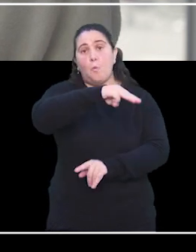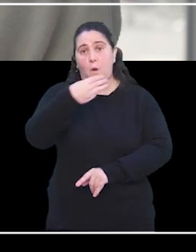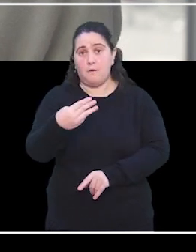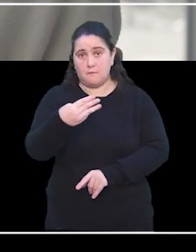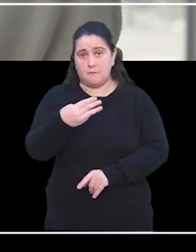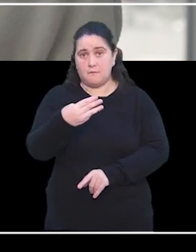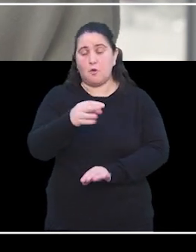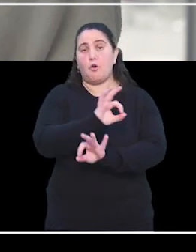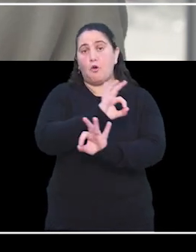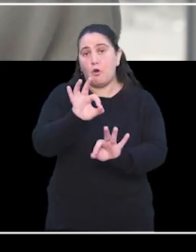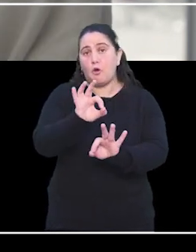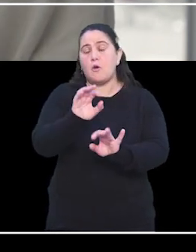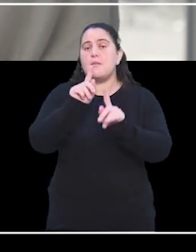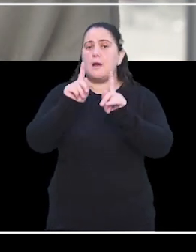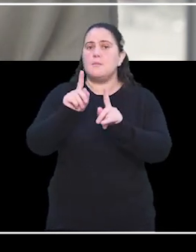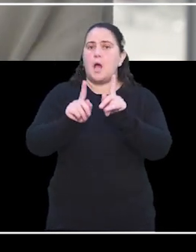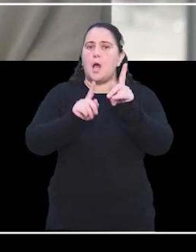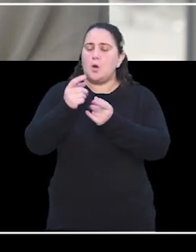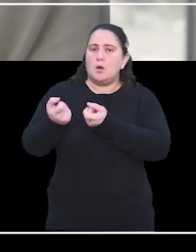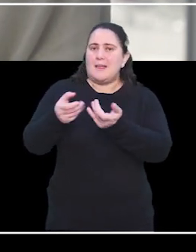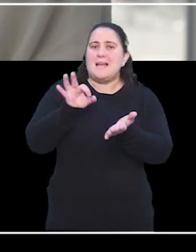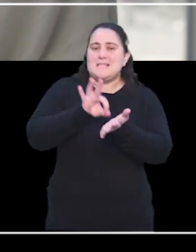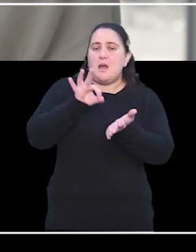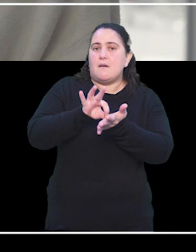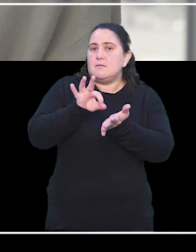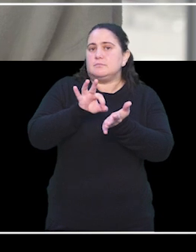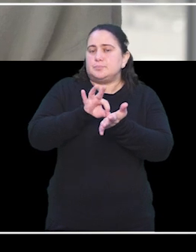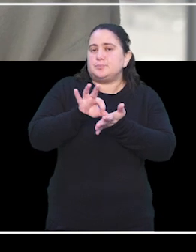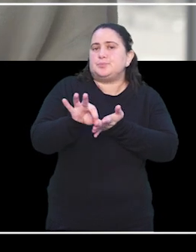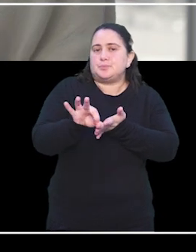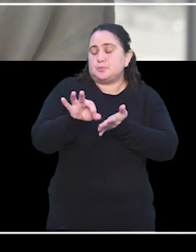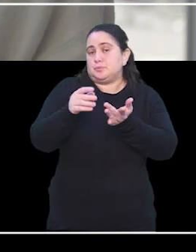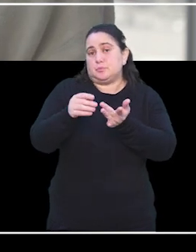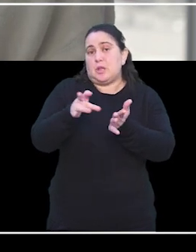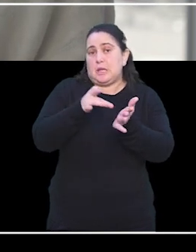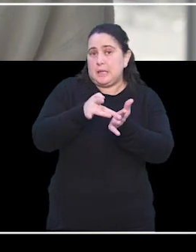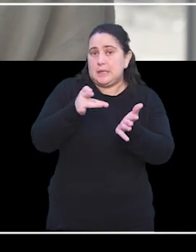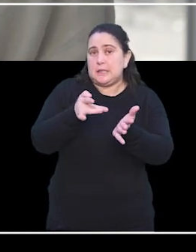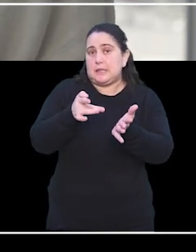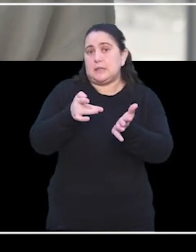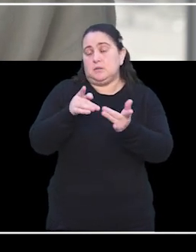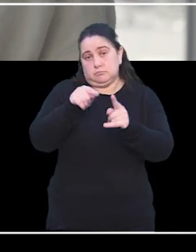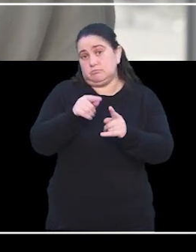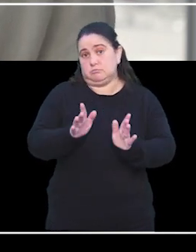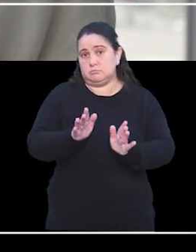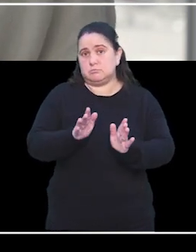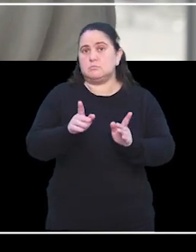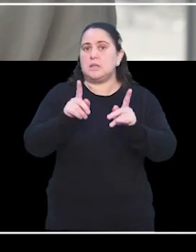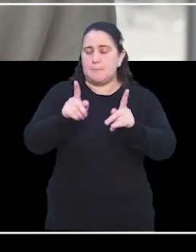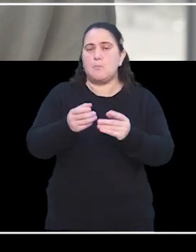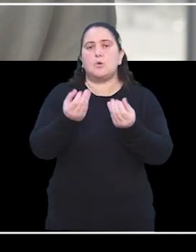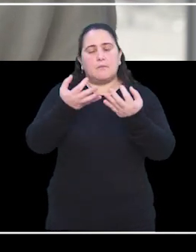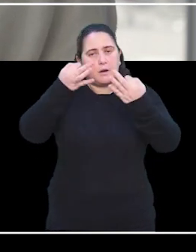plataformas o los que ofrecen servicios digitales, digamos, o que diseñen plataformas. Porque